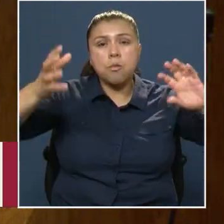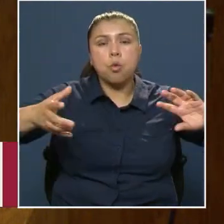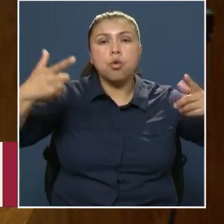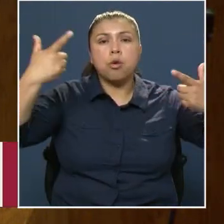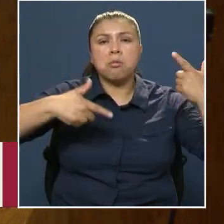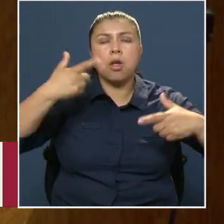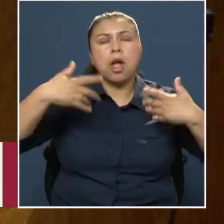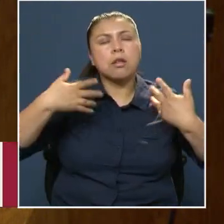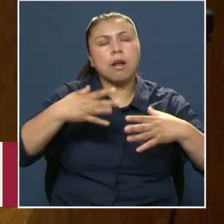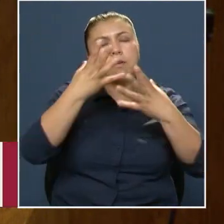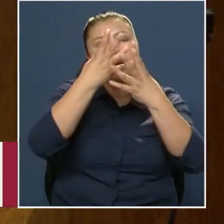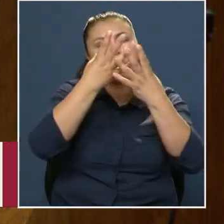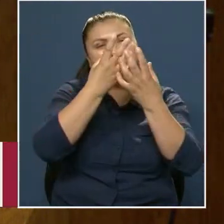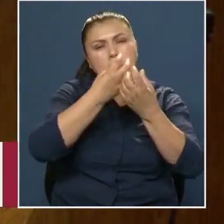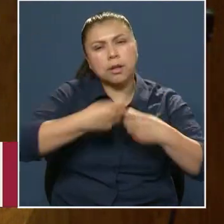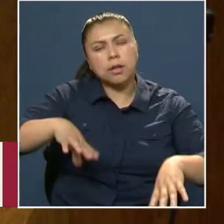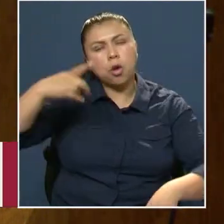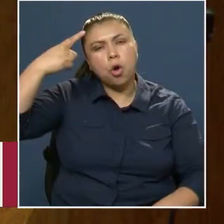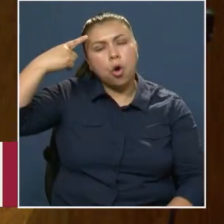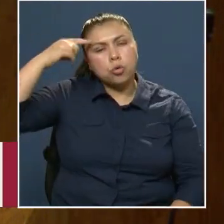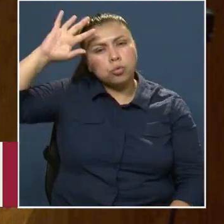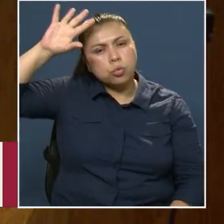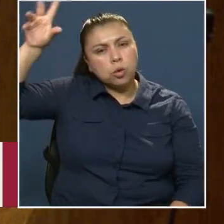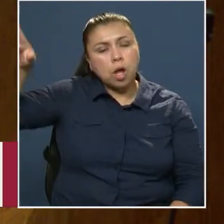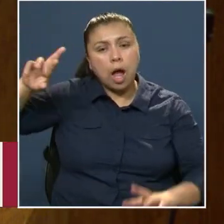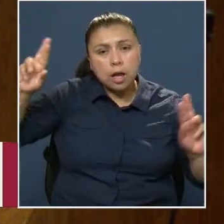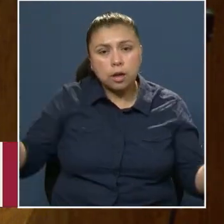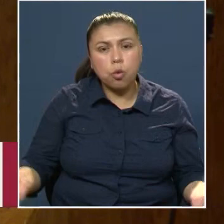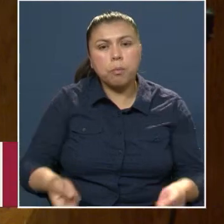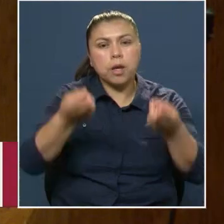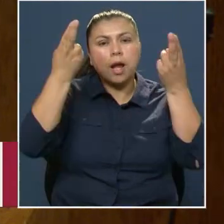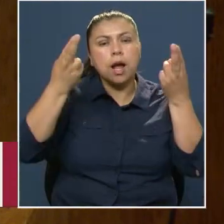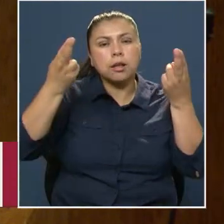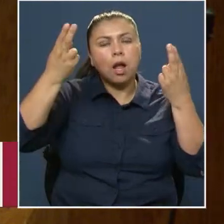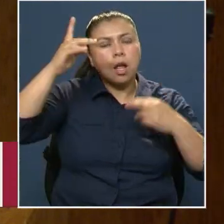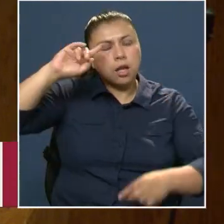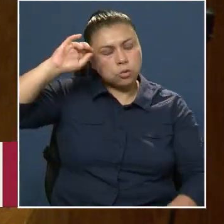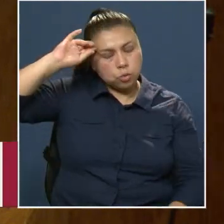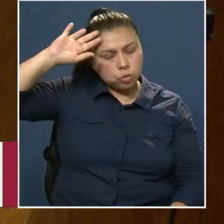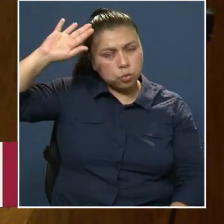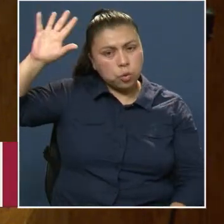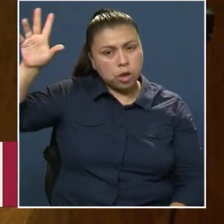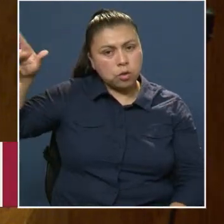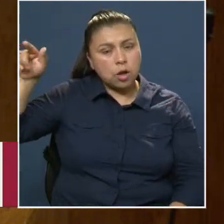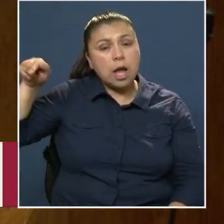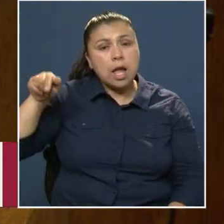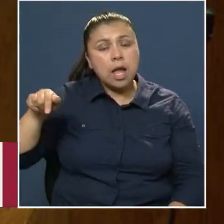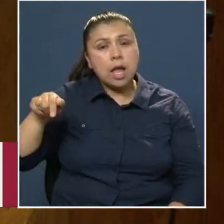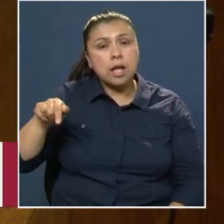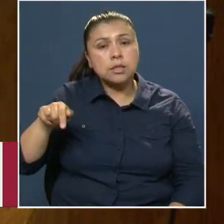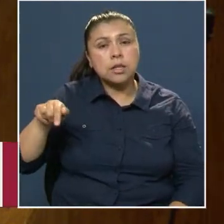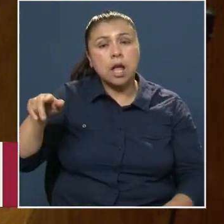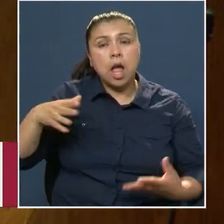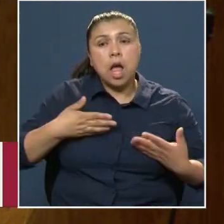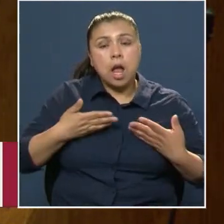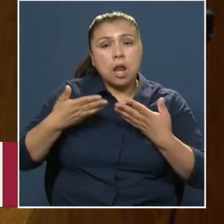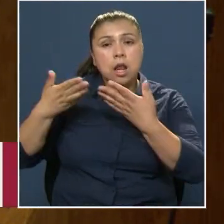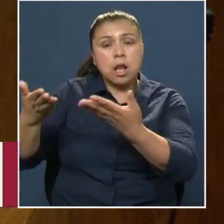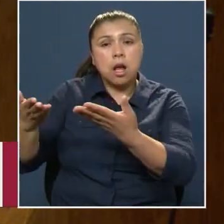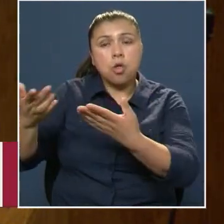sus sueños. Es hora de recuperar esos sueños. El legado de don Andrés para